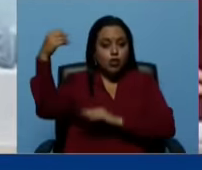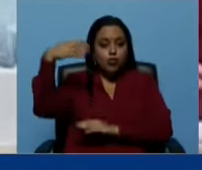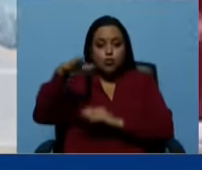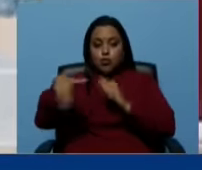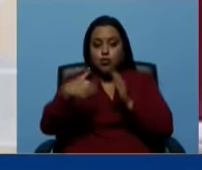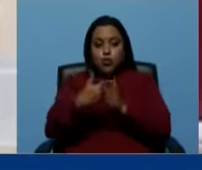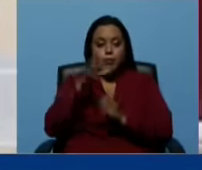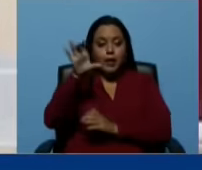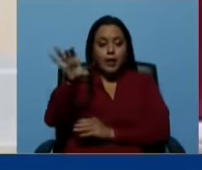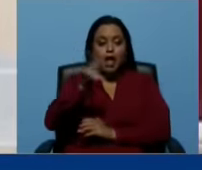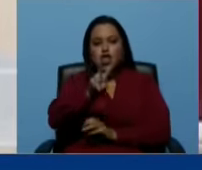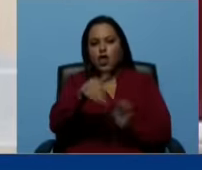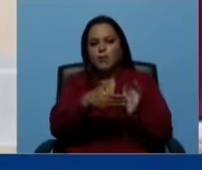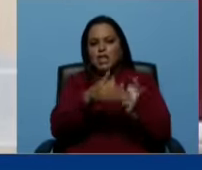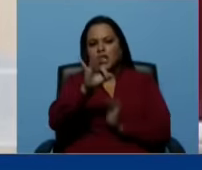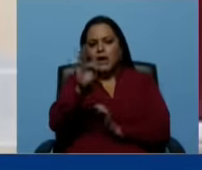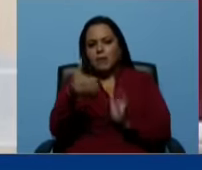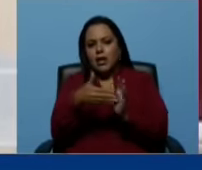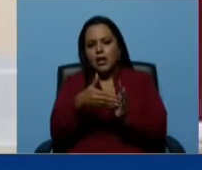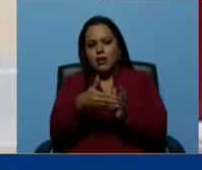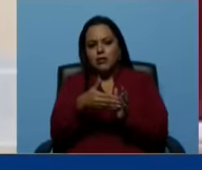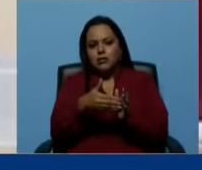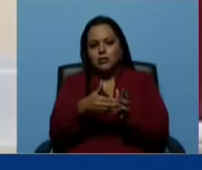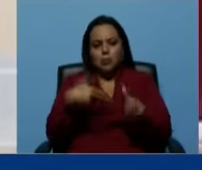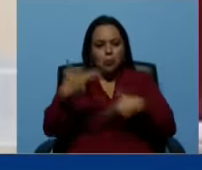salen 2.000, 3.000 criminales a atacar.